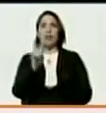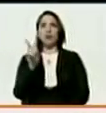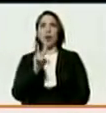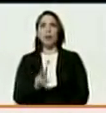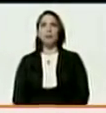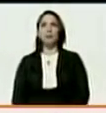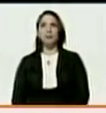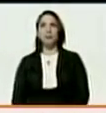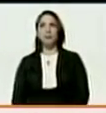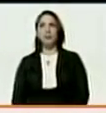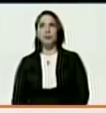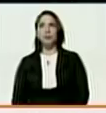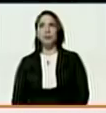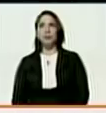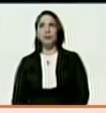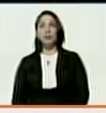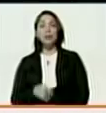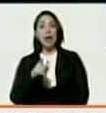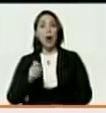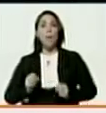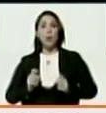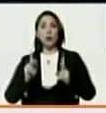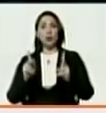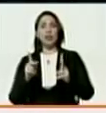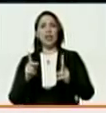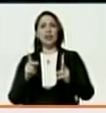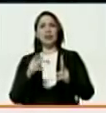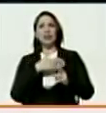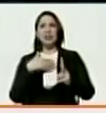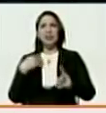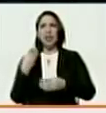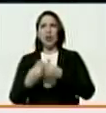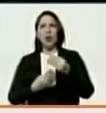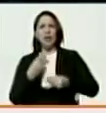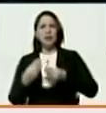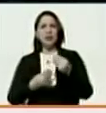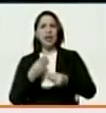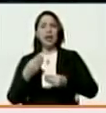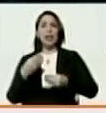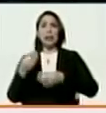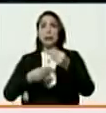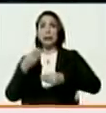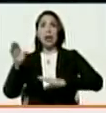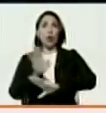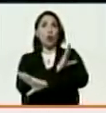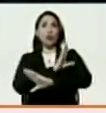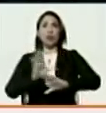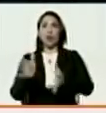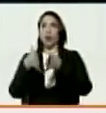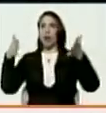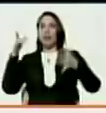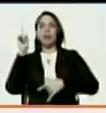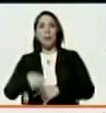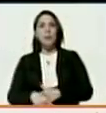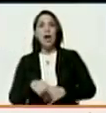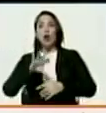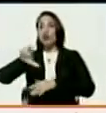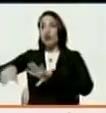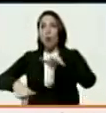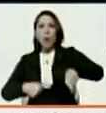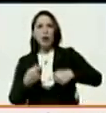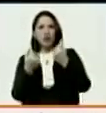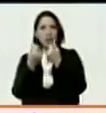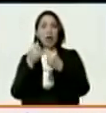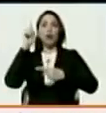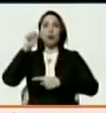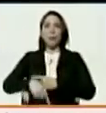Venezuela. En esa oportunidad trataron de tapar, hicieron un concierto, por cierto, los reales del concierto también se los robaron,